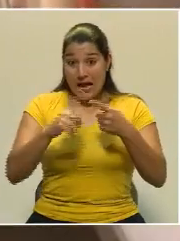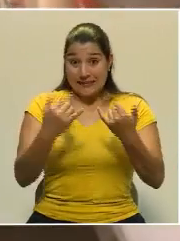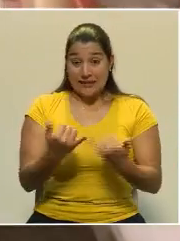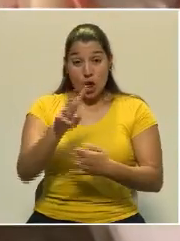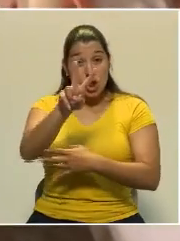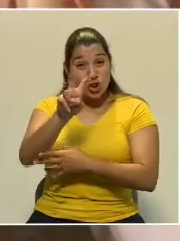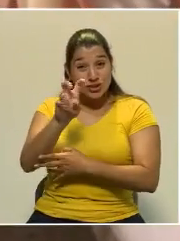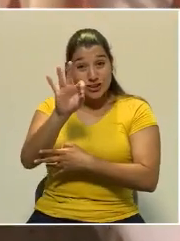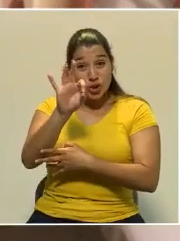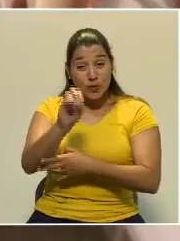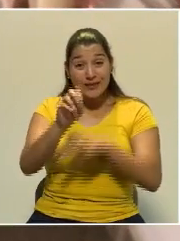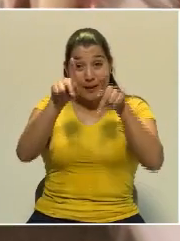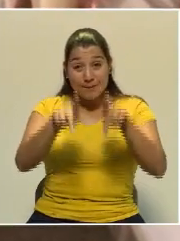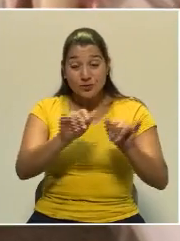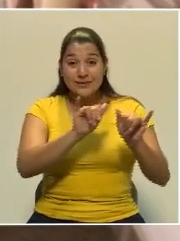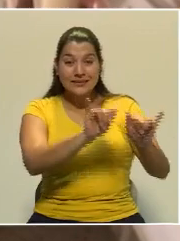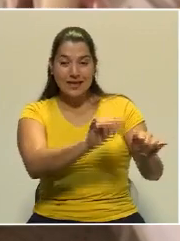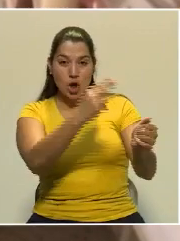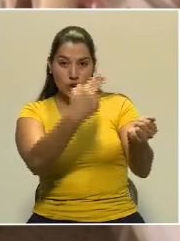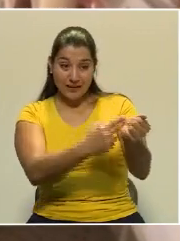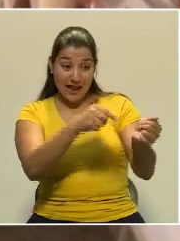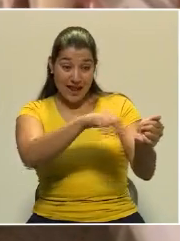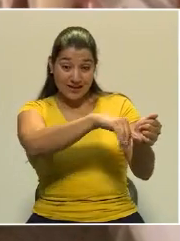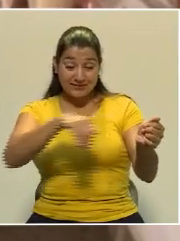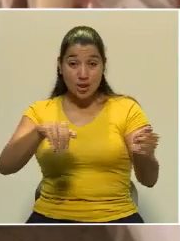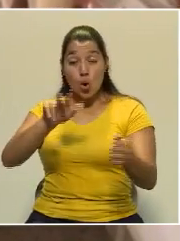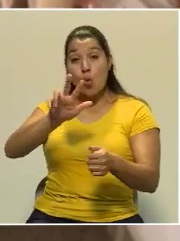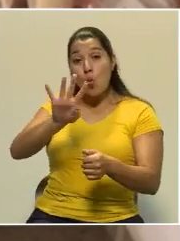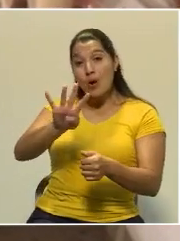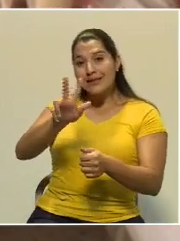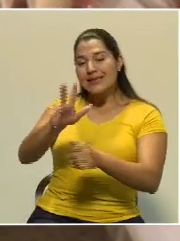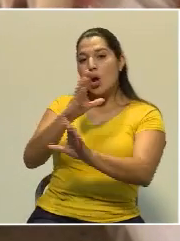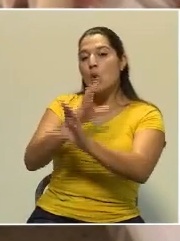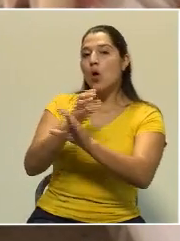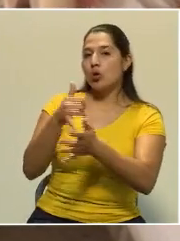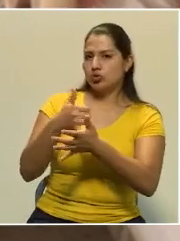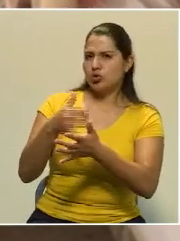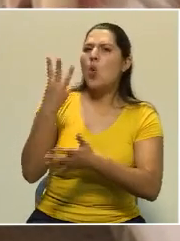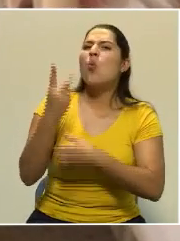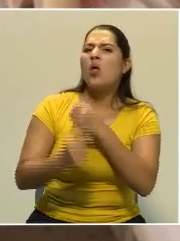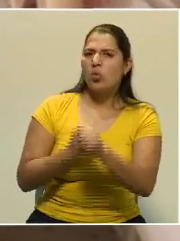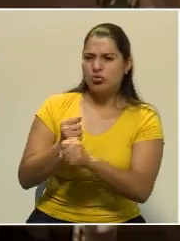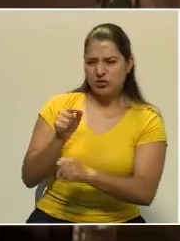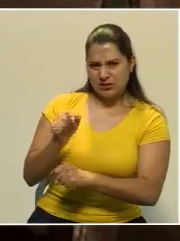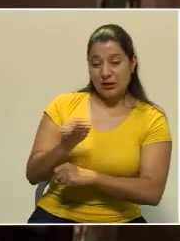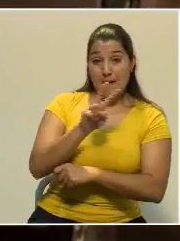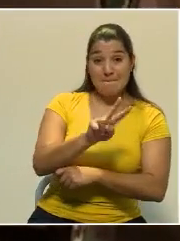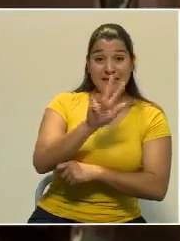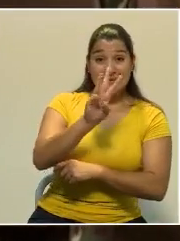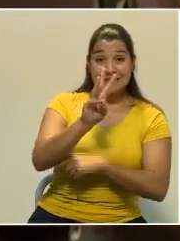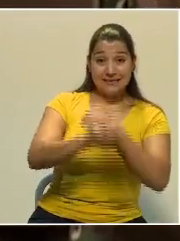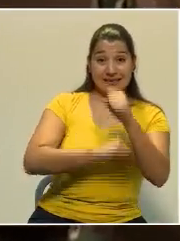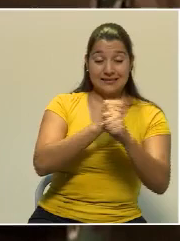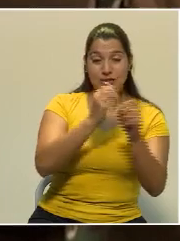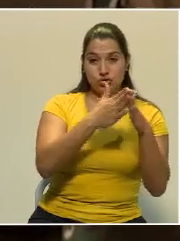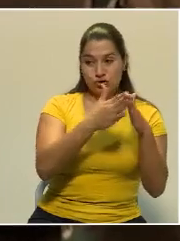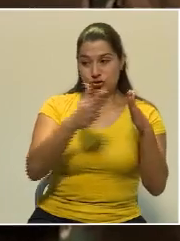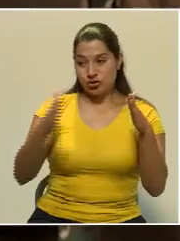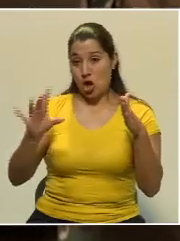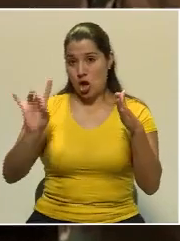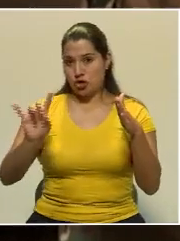290 personas hospitalizadas, 43 de ellas en cuidados intensivos, con un rango de edad de los 26 a los